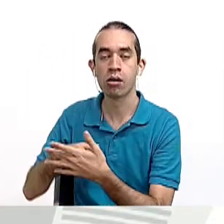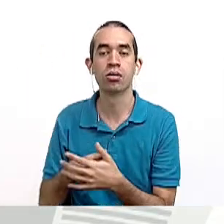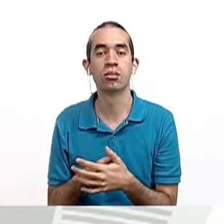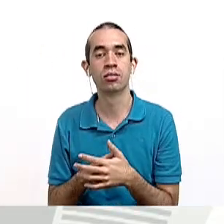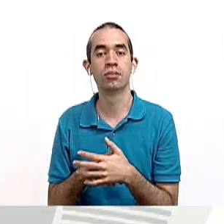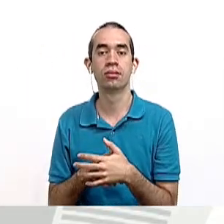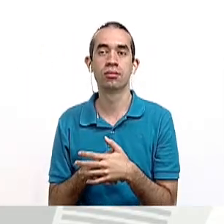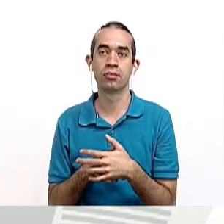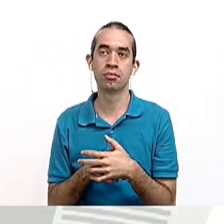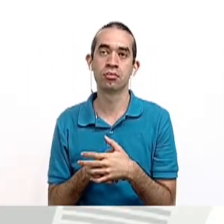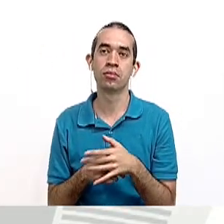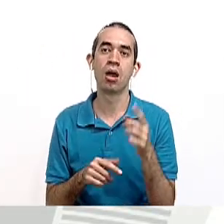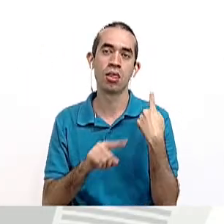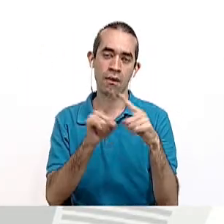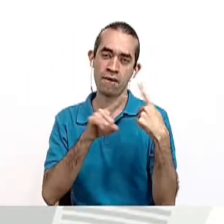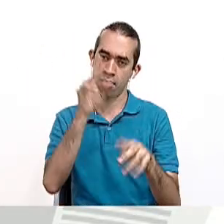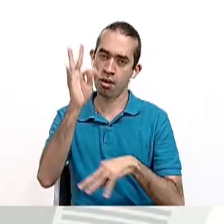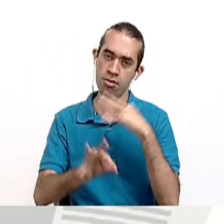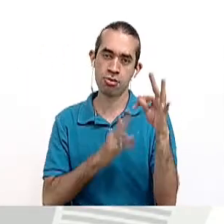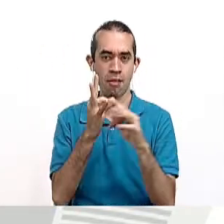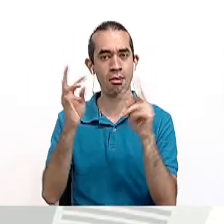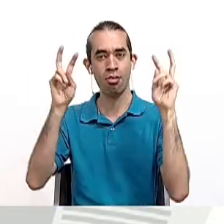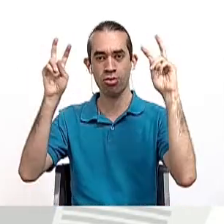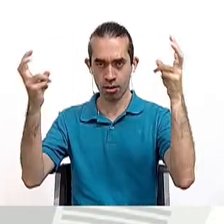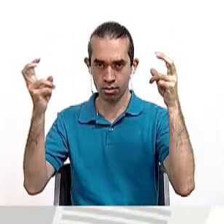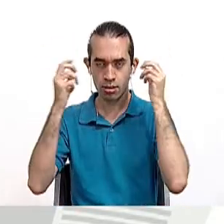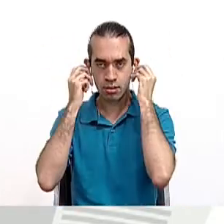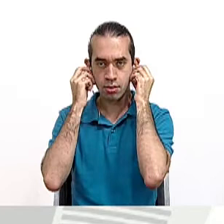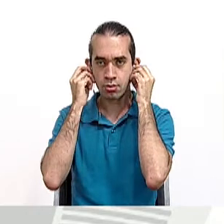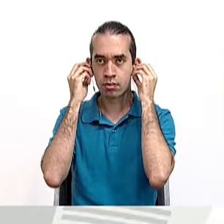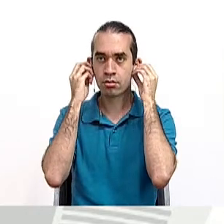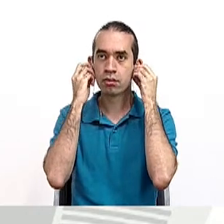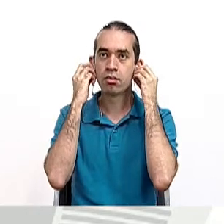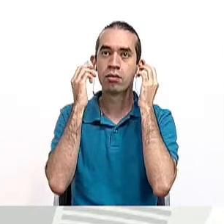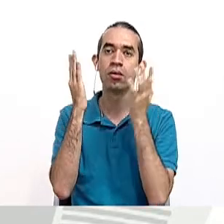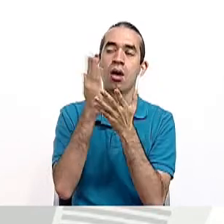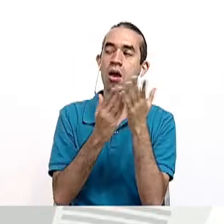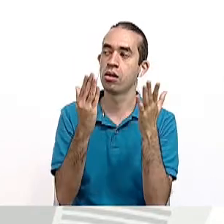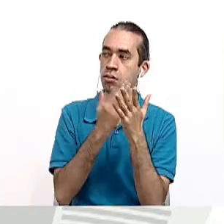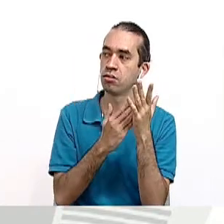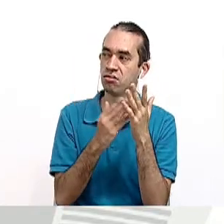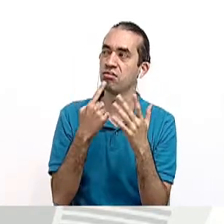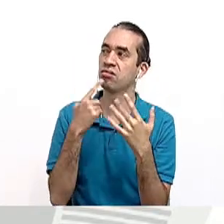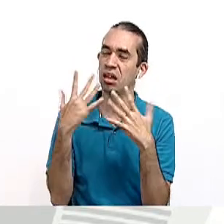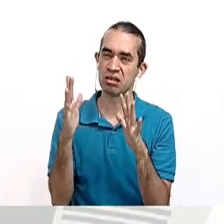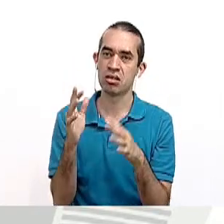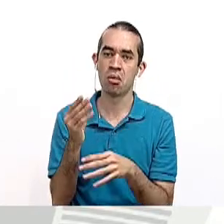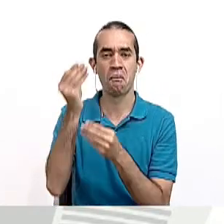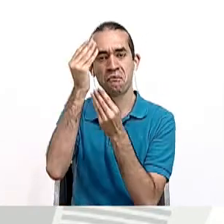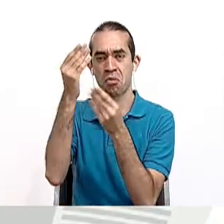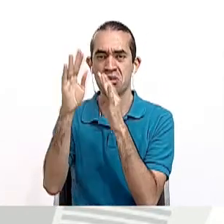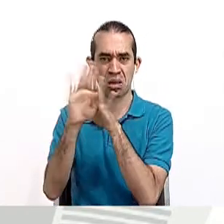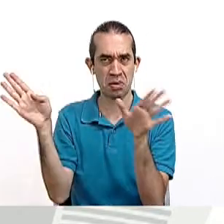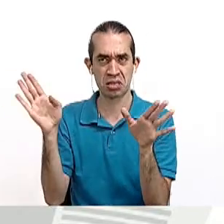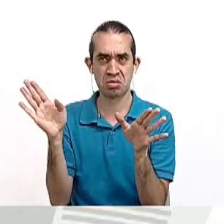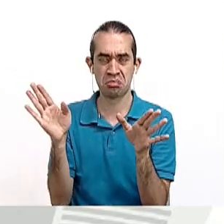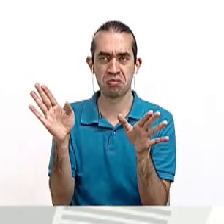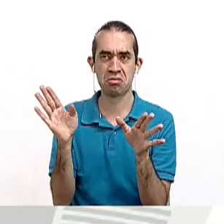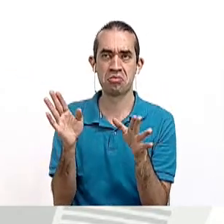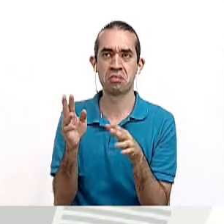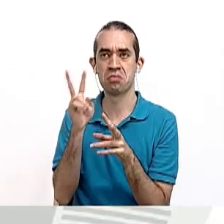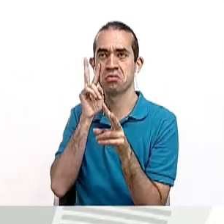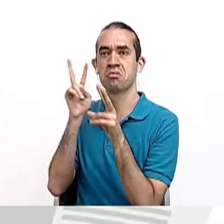Generalmente tenemos distintos tipos de título. Hay títulos que son, como dijimos, informativos. En este caso van